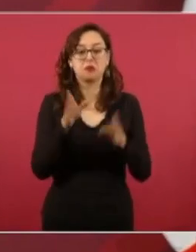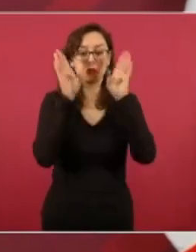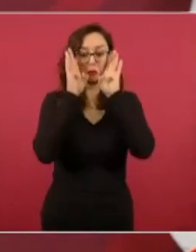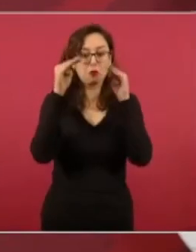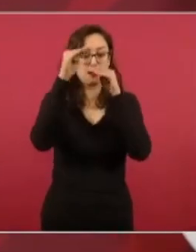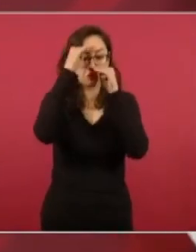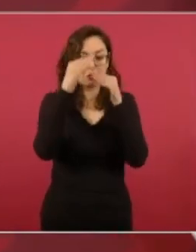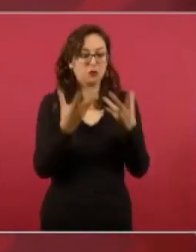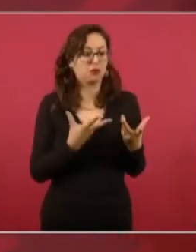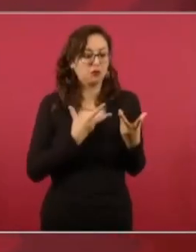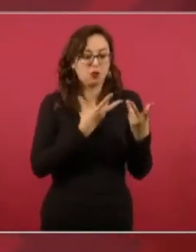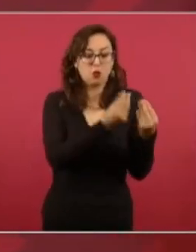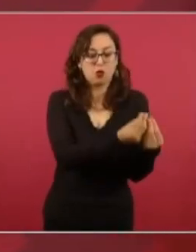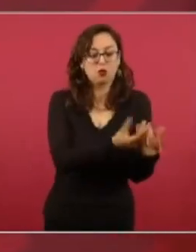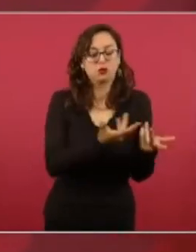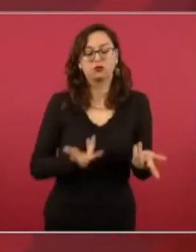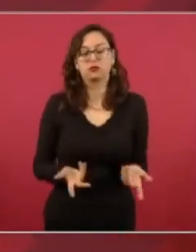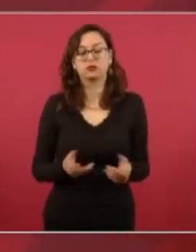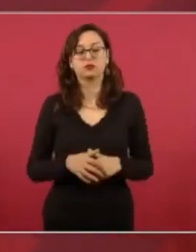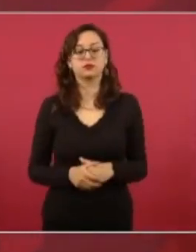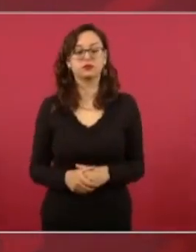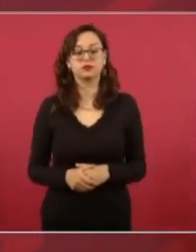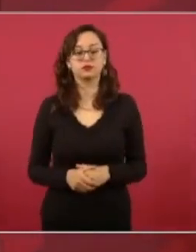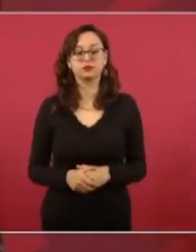Cuando no son tiempos